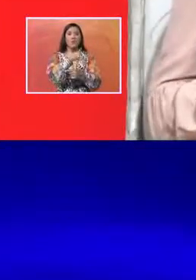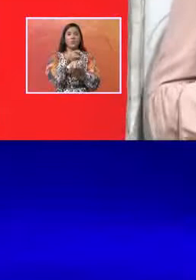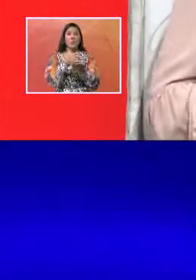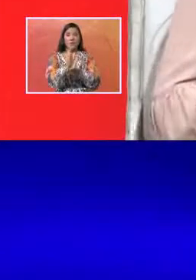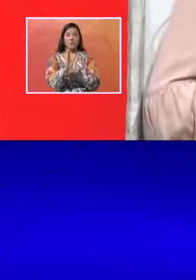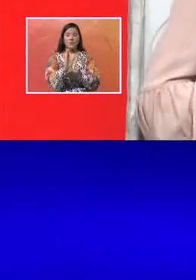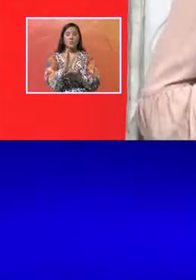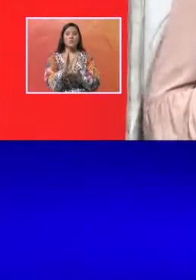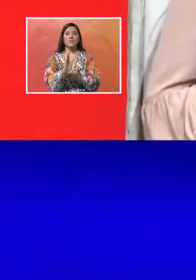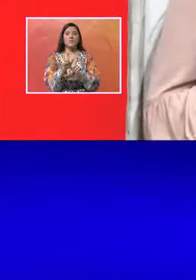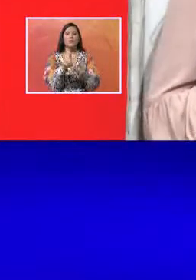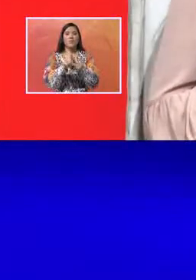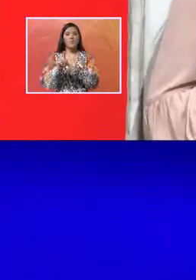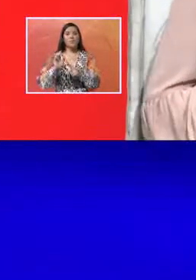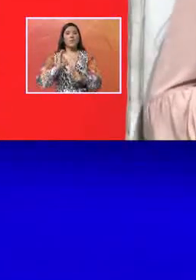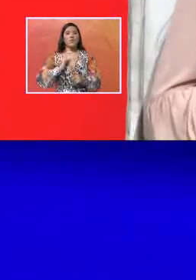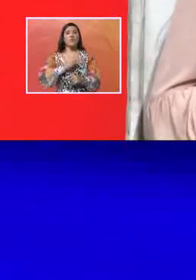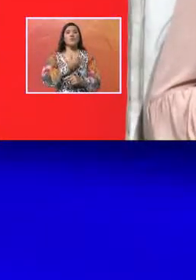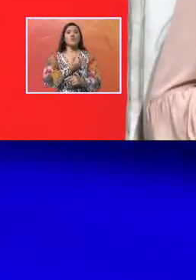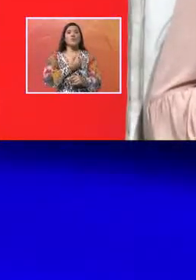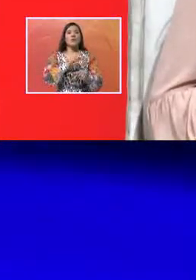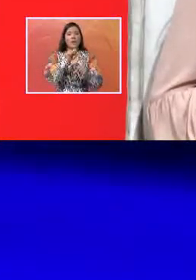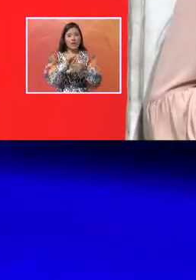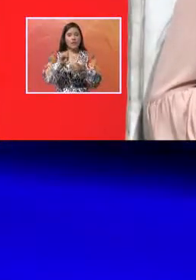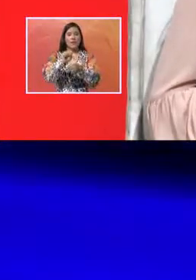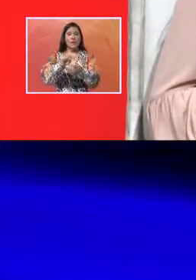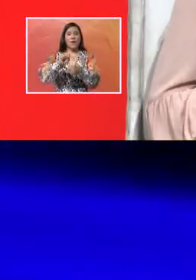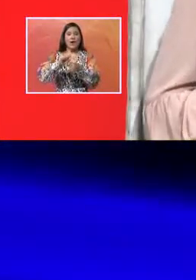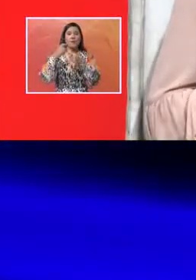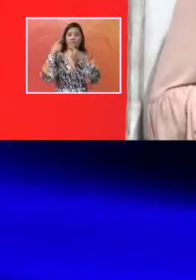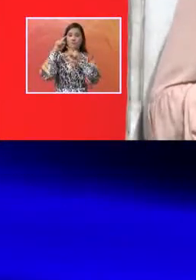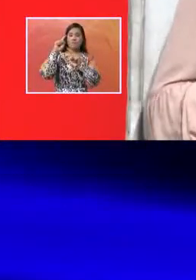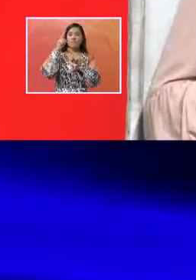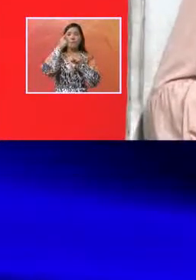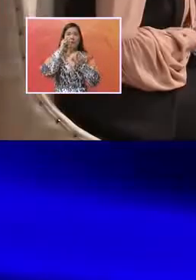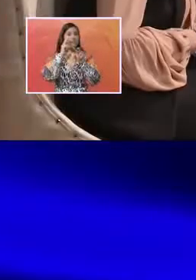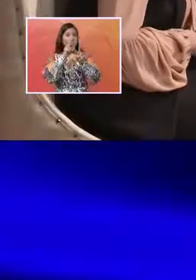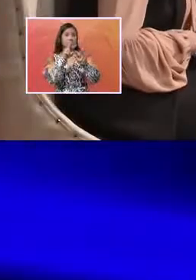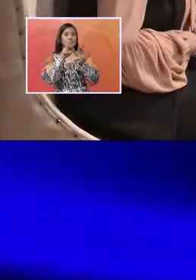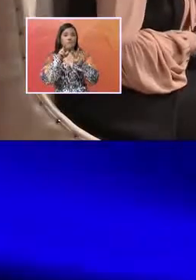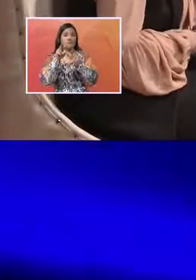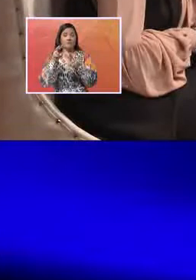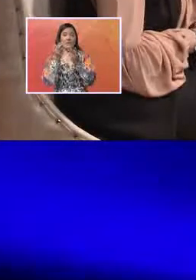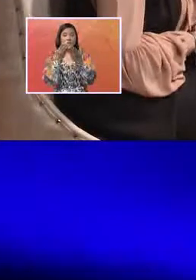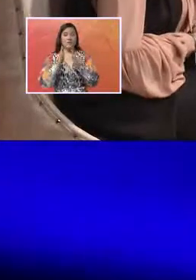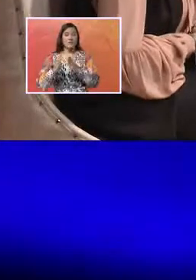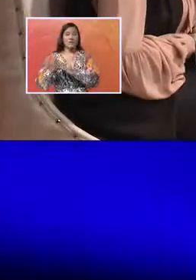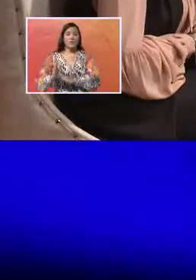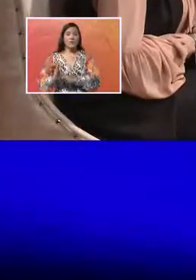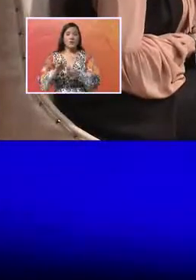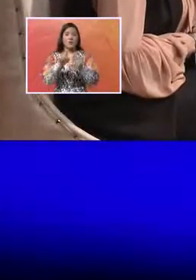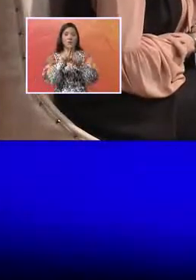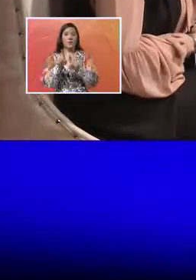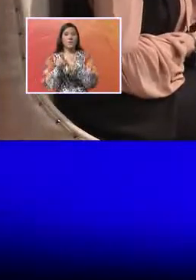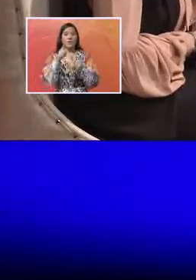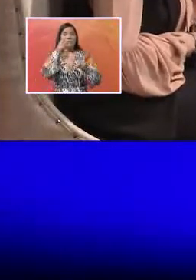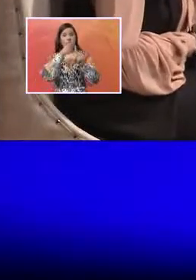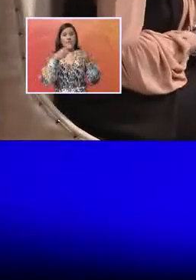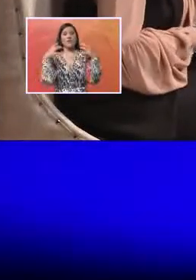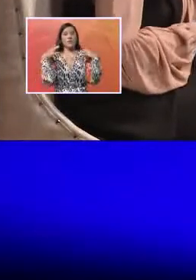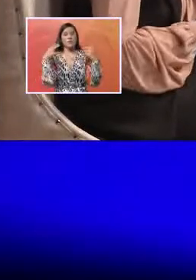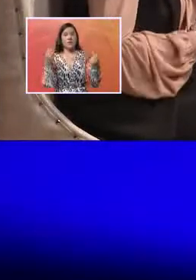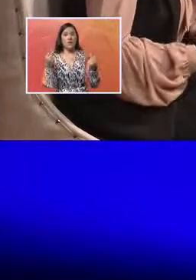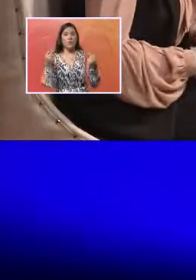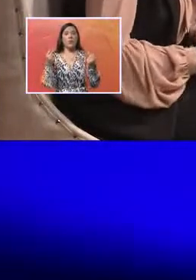derechos en el caso de nosotros trabajamos principalmente con monitorear la calidad de los servicios tanto en los centros de salud tanto